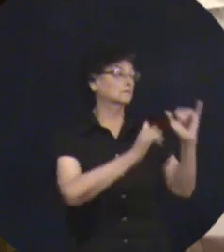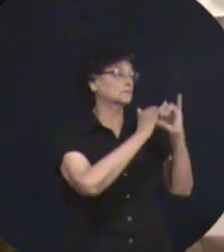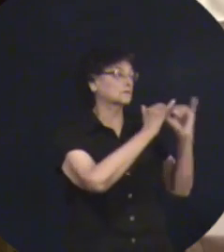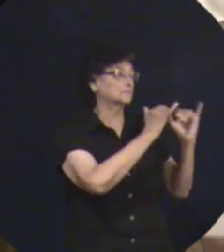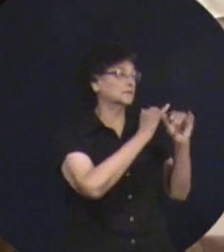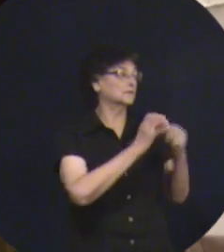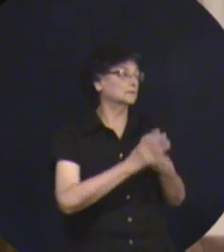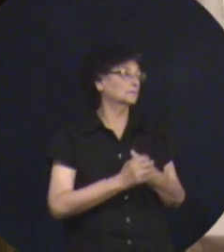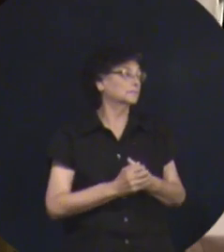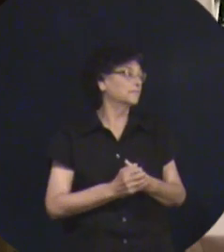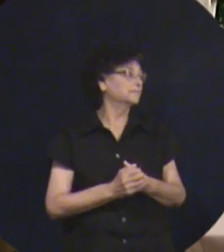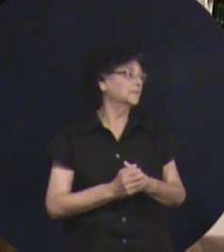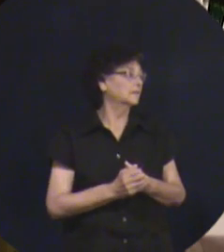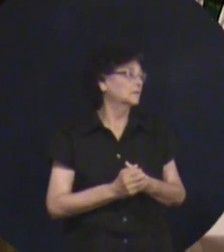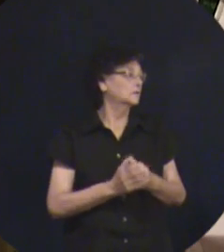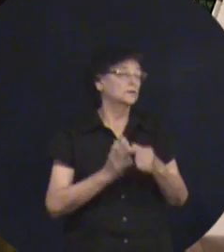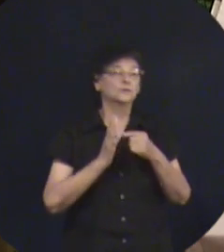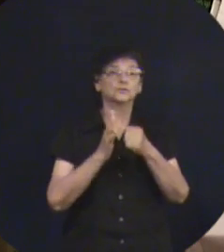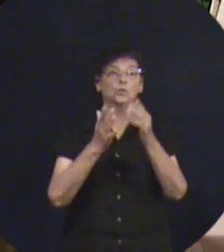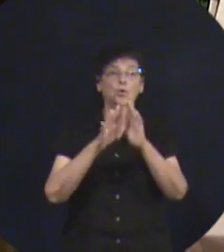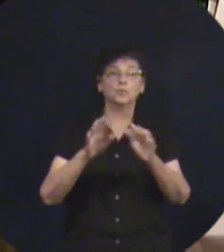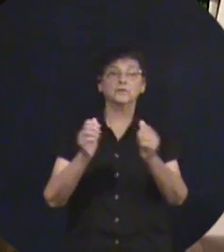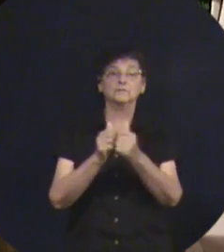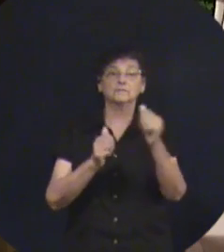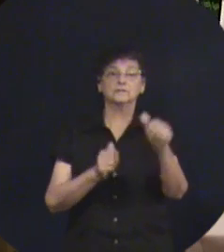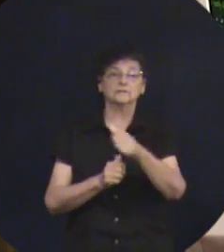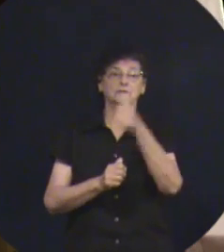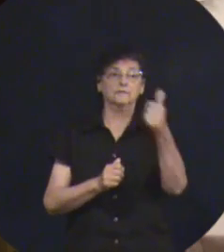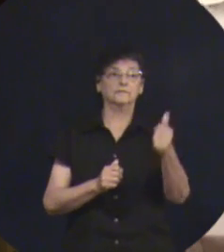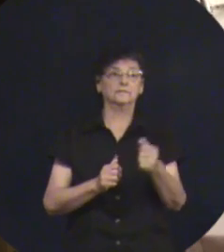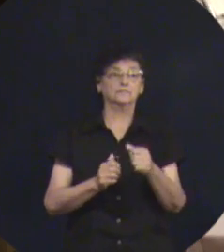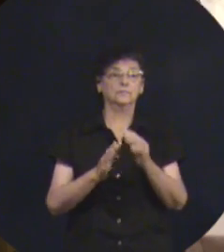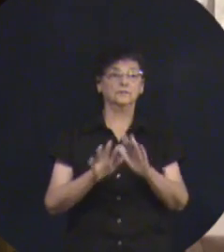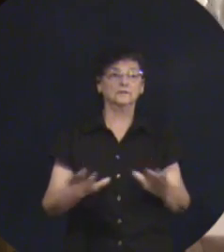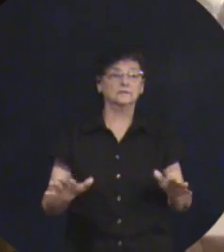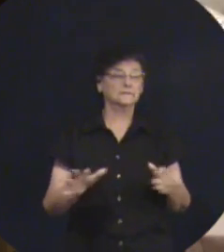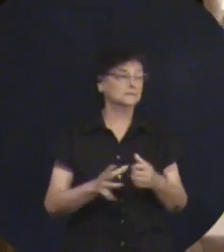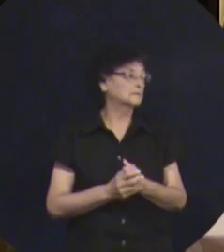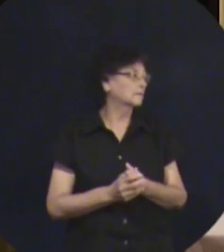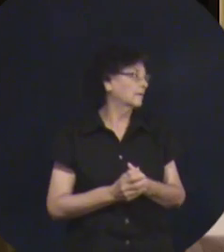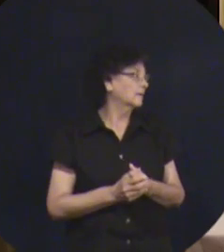Y con su espíritu. Y damos unos a otros un símbolo de la paz.